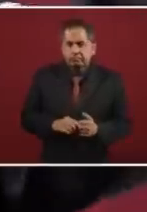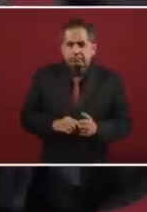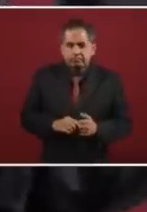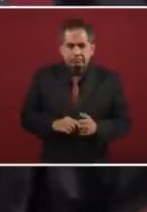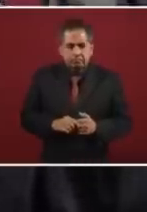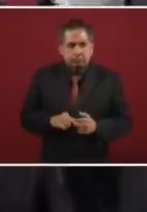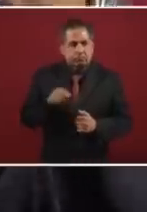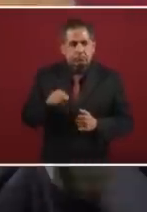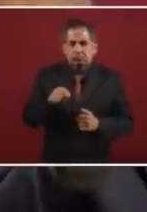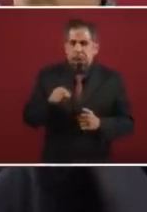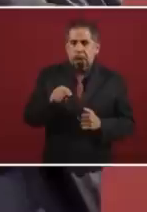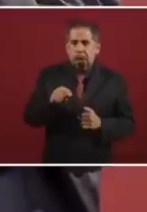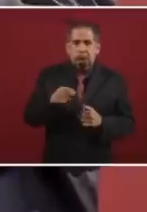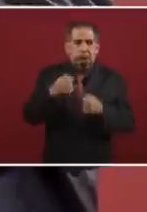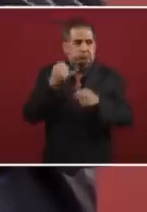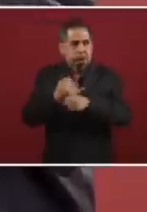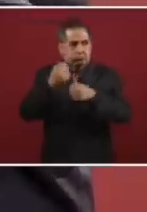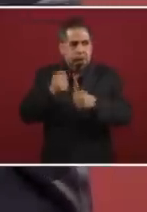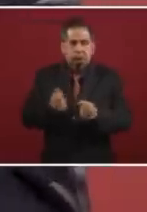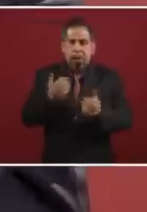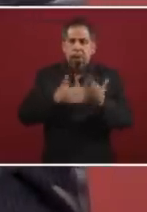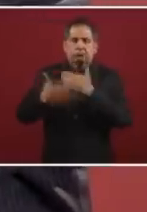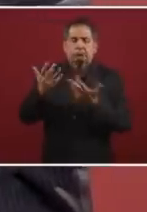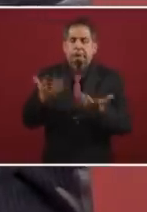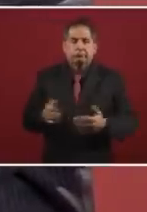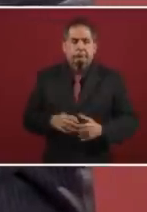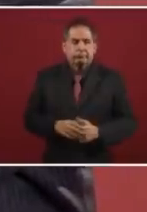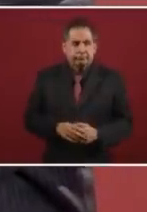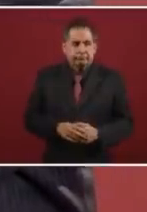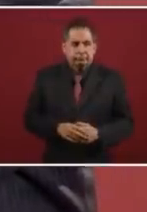creció la inseguridad y la violencia